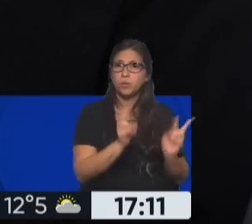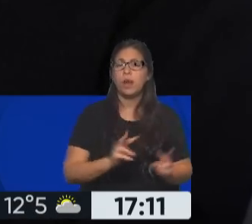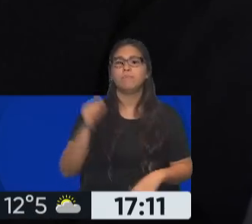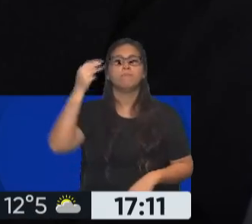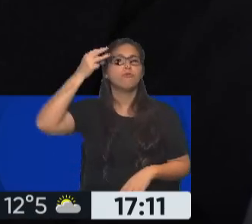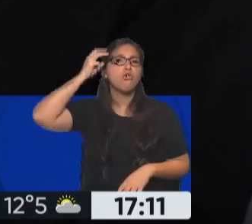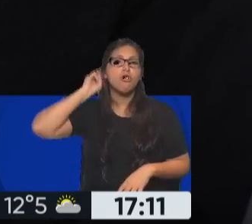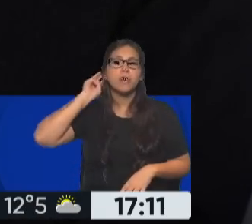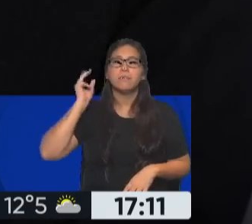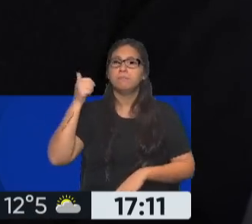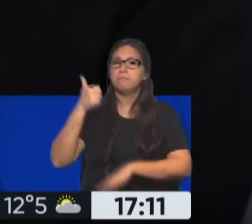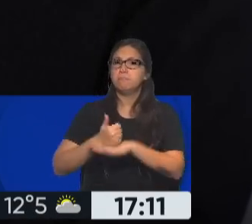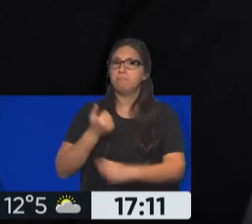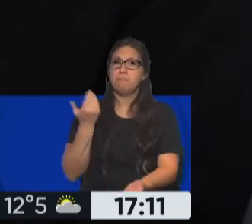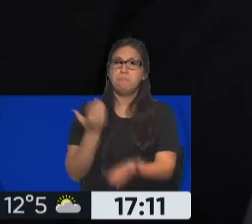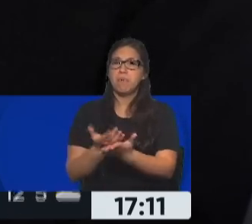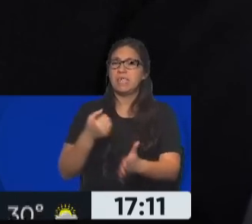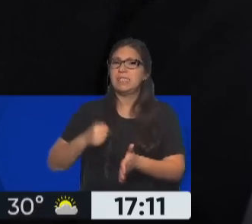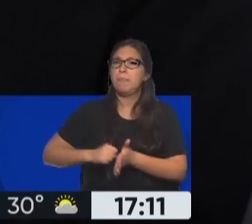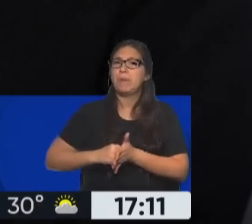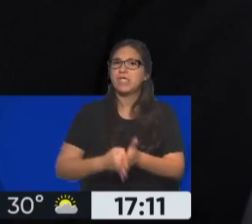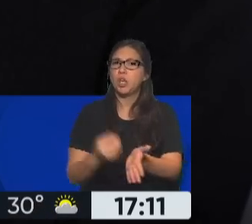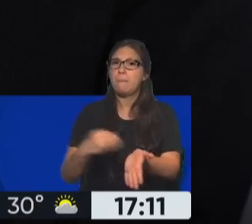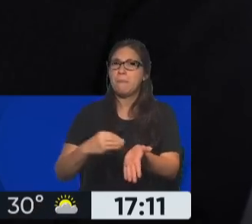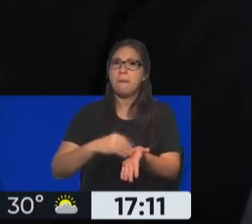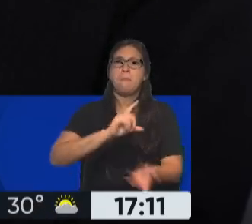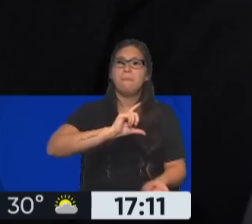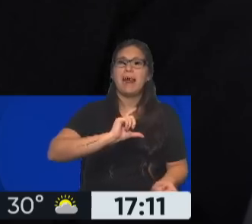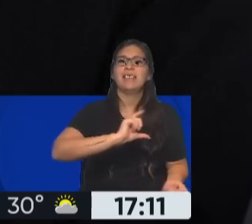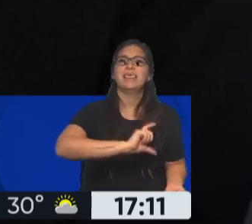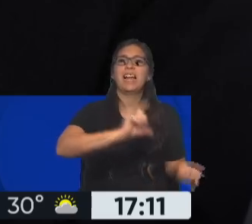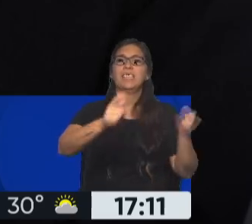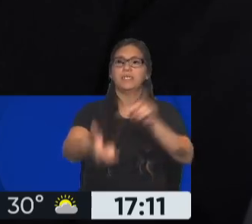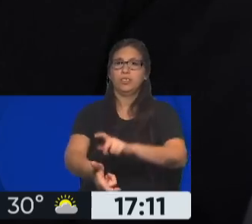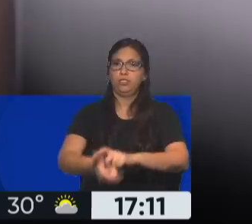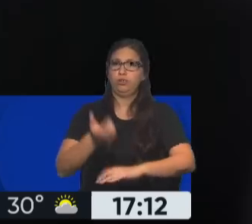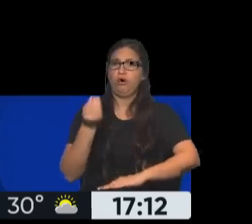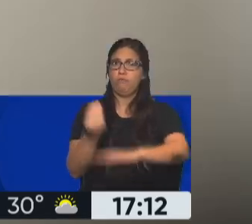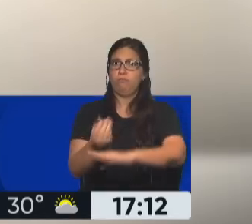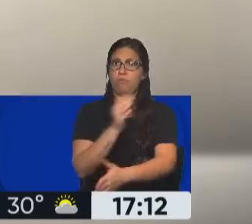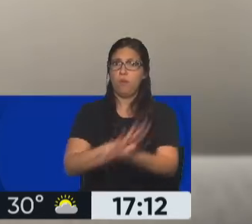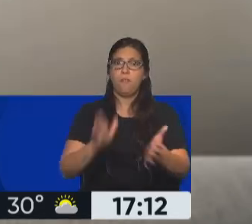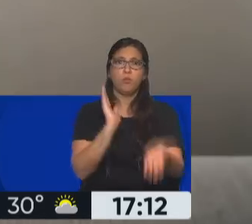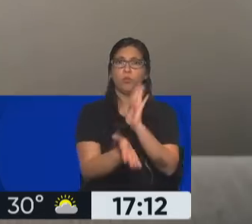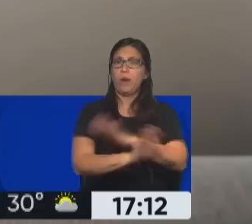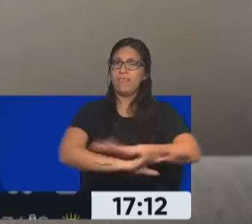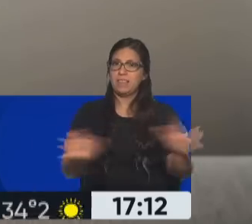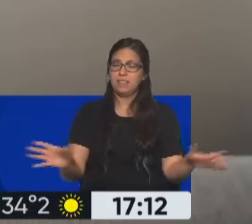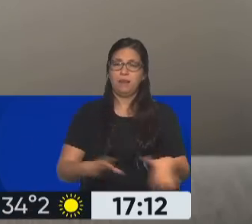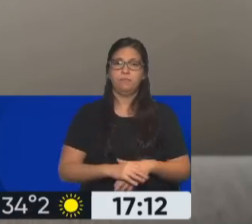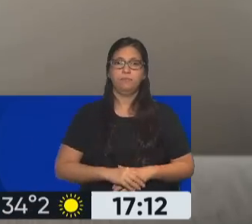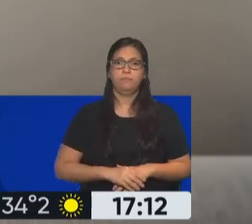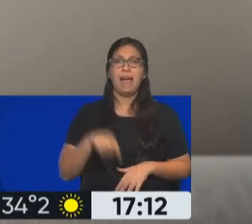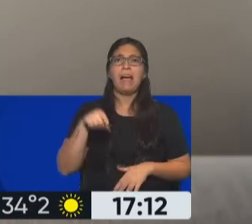que continúe la presión internacional para lograr una transición democrática y se pongan fin a las torturas. Aquí no hay puntos